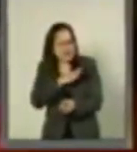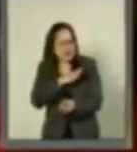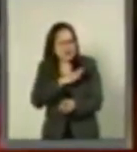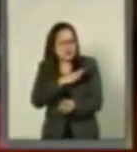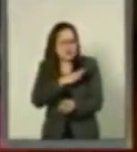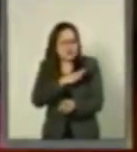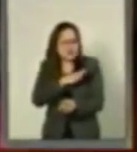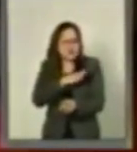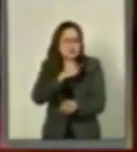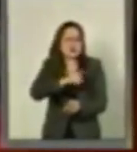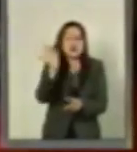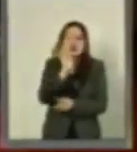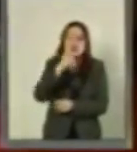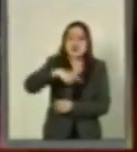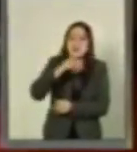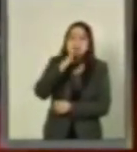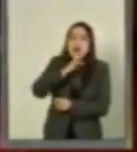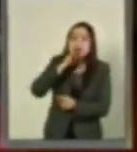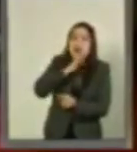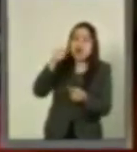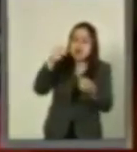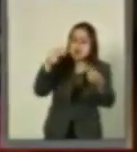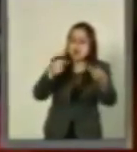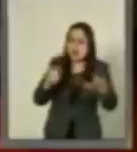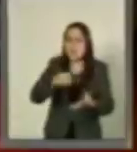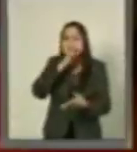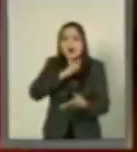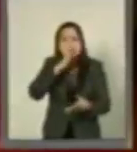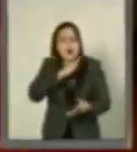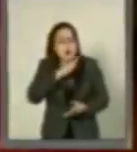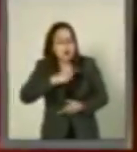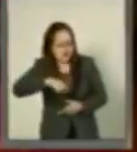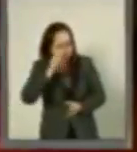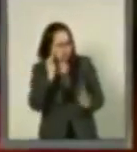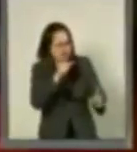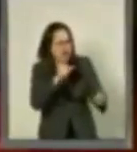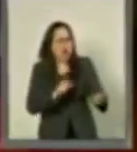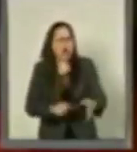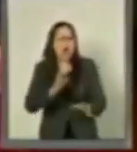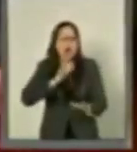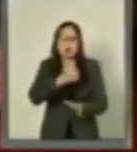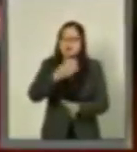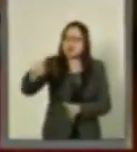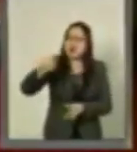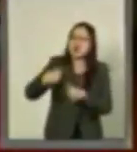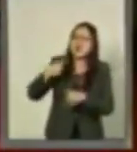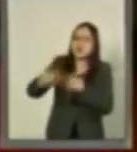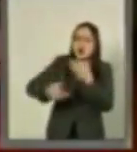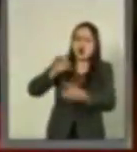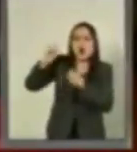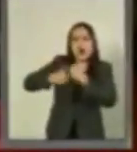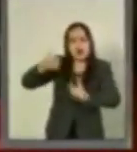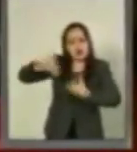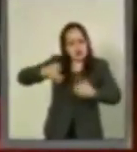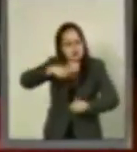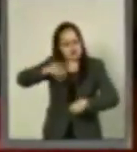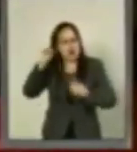Las malas actuaciones las hemos señalado y hemos puesto en su proceso al respecto de quienes han cometido algún